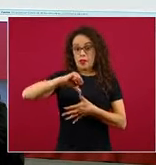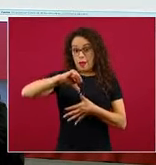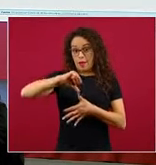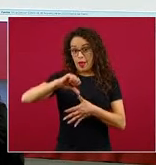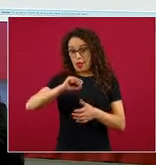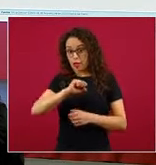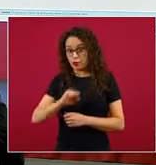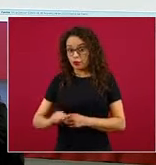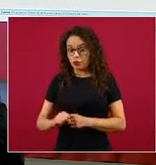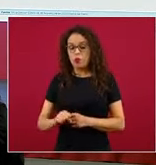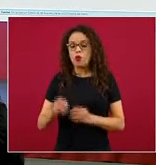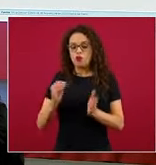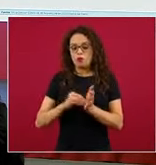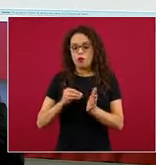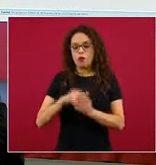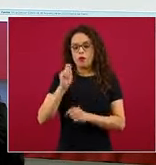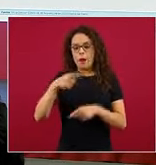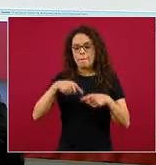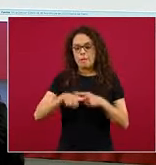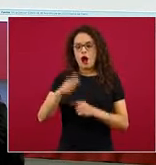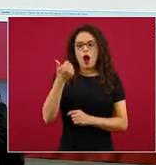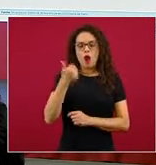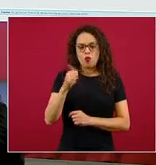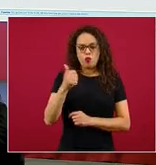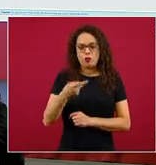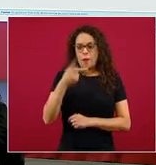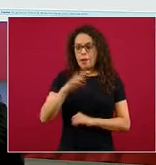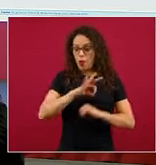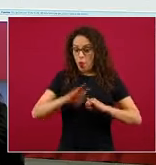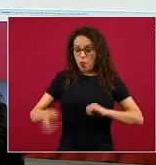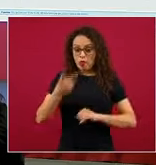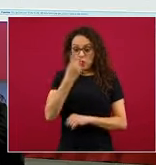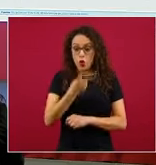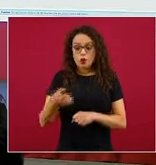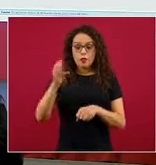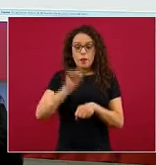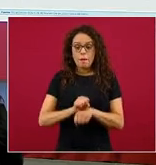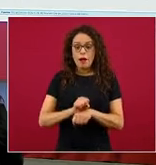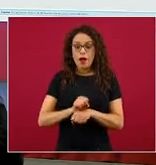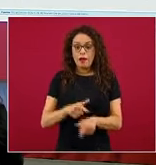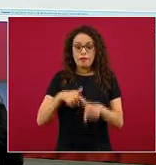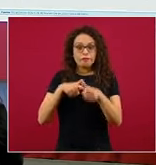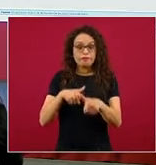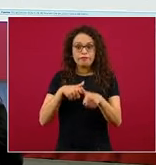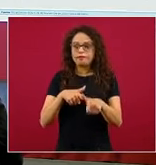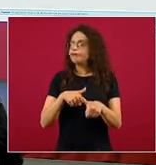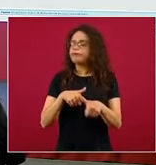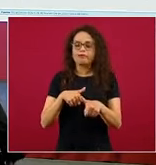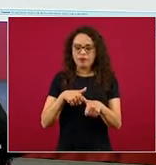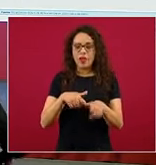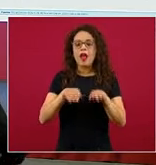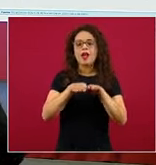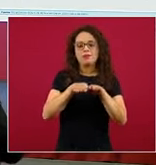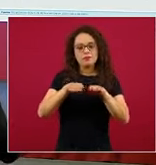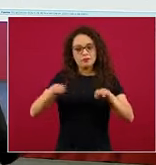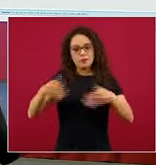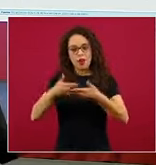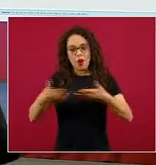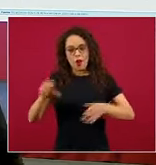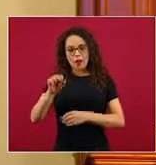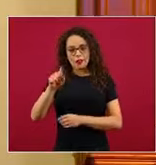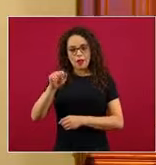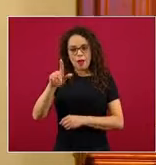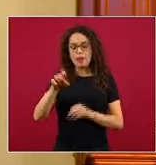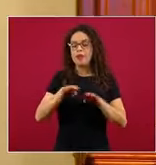desde principios de agosto, sin embargo esa tendencia en las últimas 2 semanas no ha continuado, más bien se ha estabilizado, está como en una